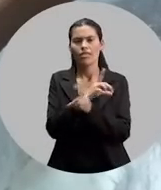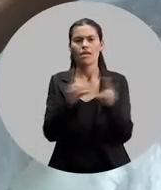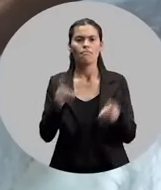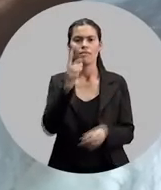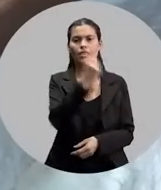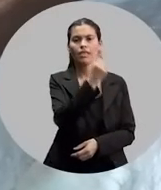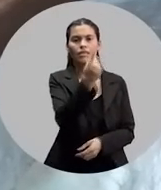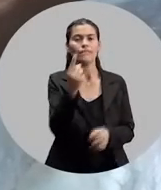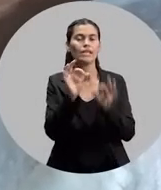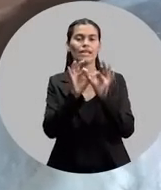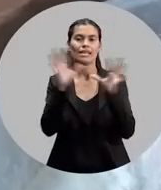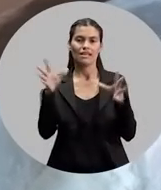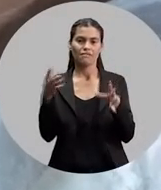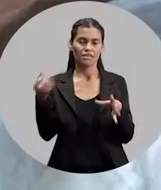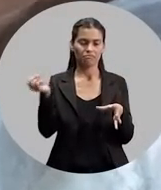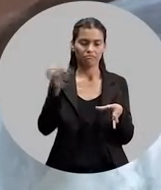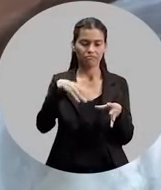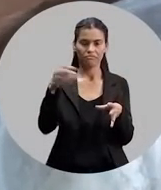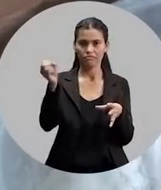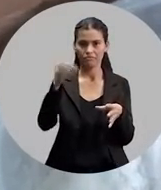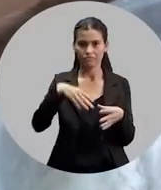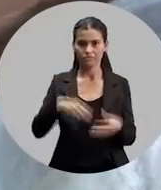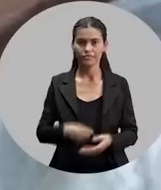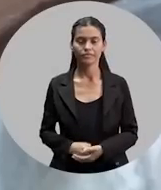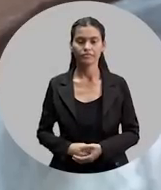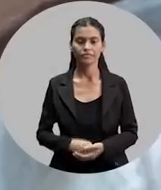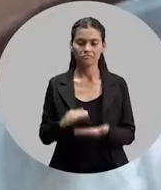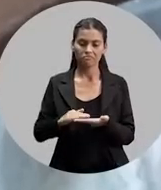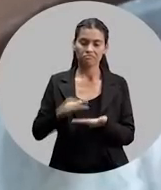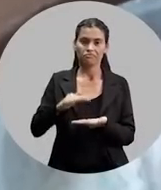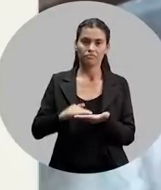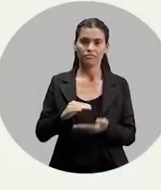Ese es a gusto de cada uno.